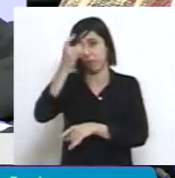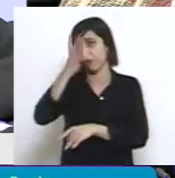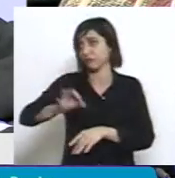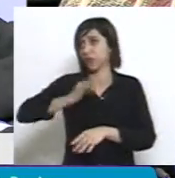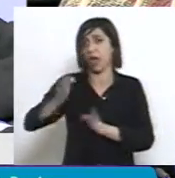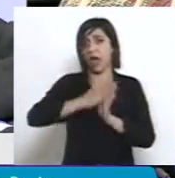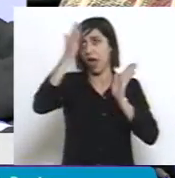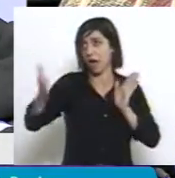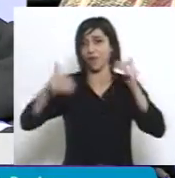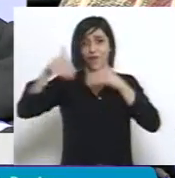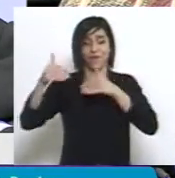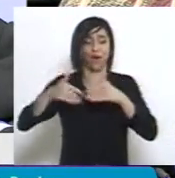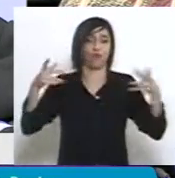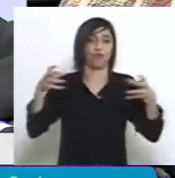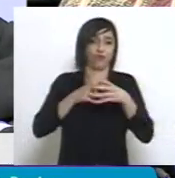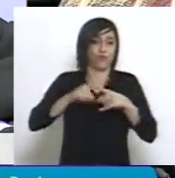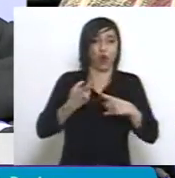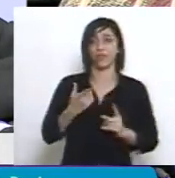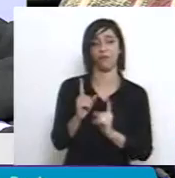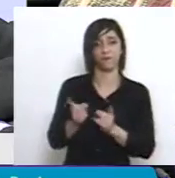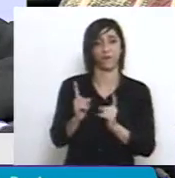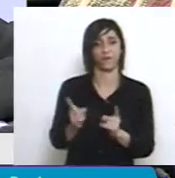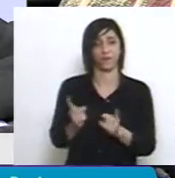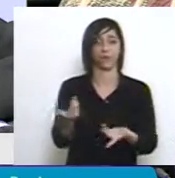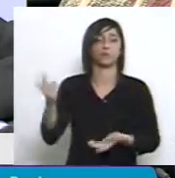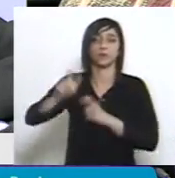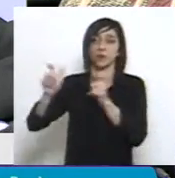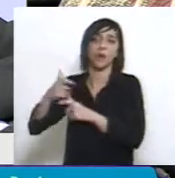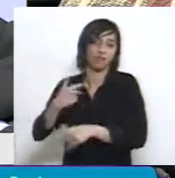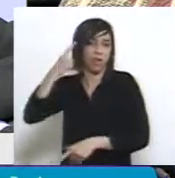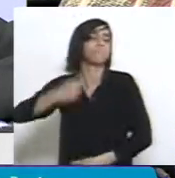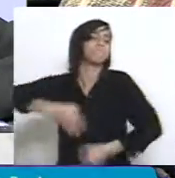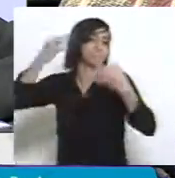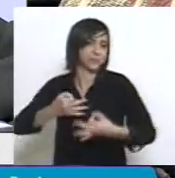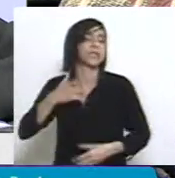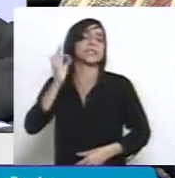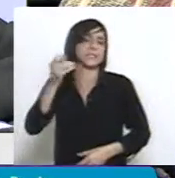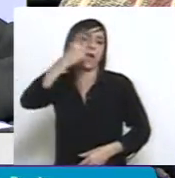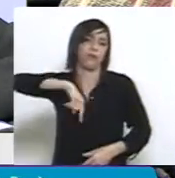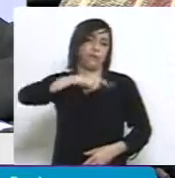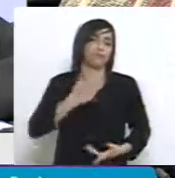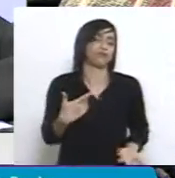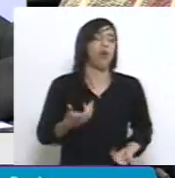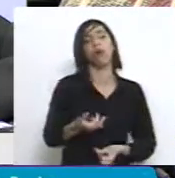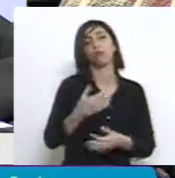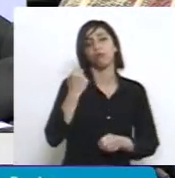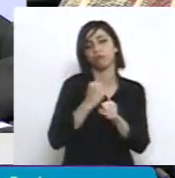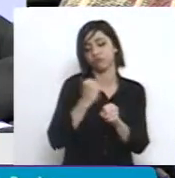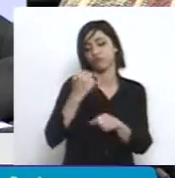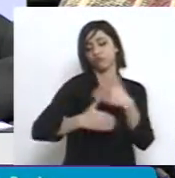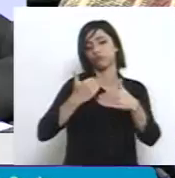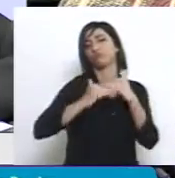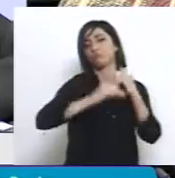años nos acompañó a este gobierno y que se volvió a verificar ahora, colocándonos a la puerta de un cuarto mandato. Así que cuando alguien